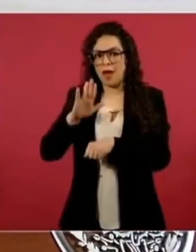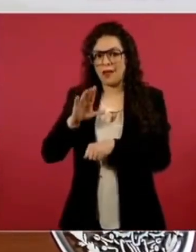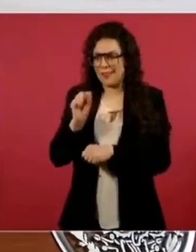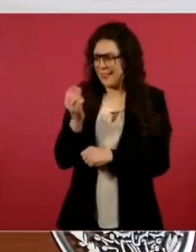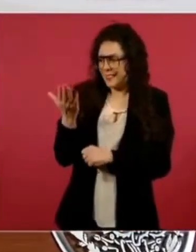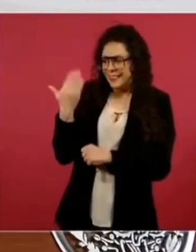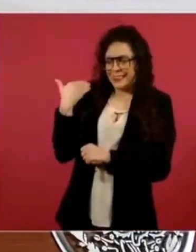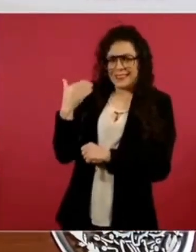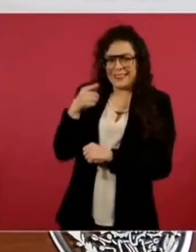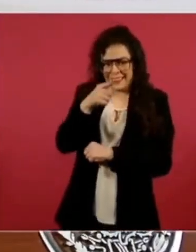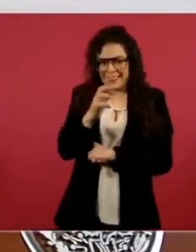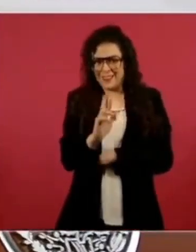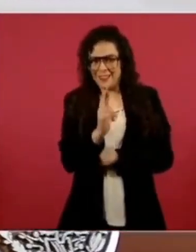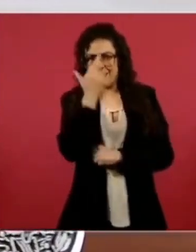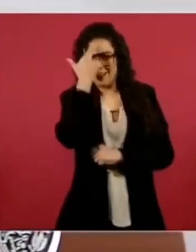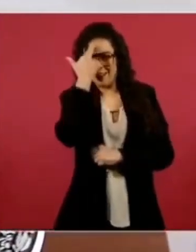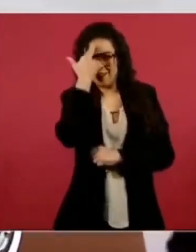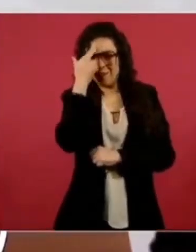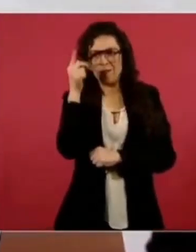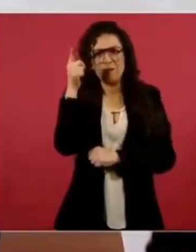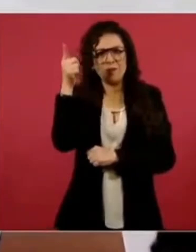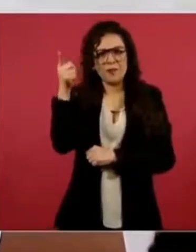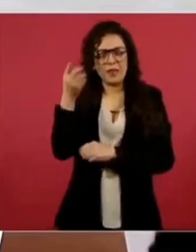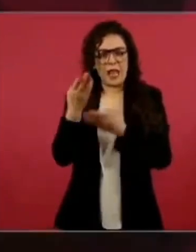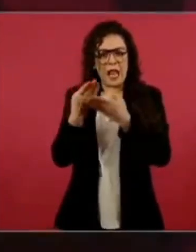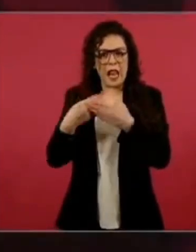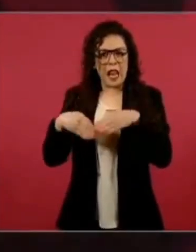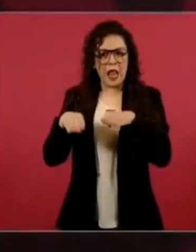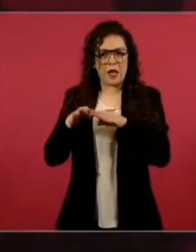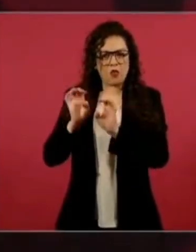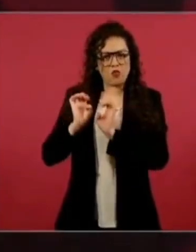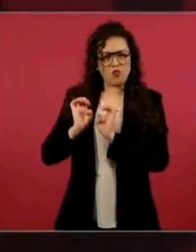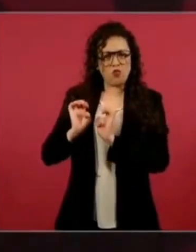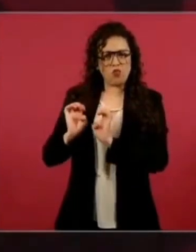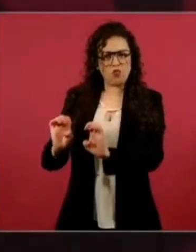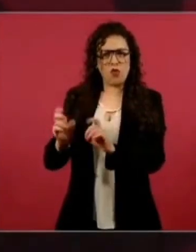residencia en Las Lomas,